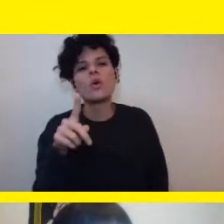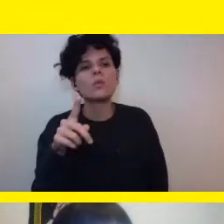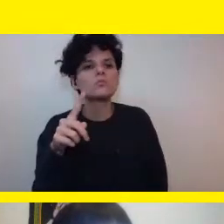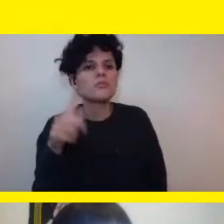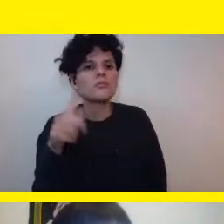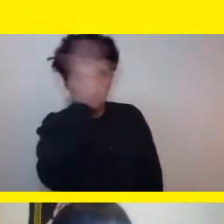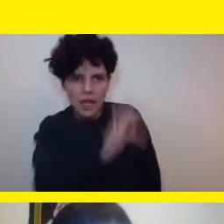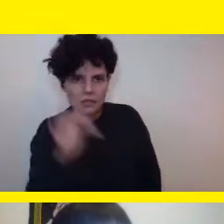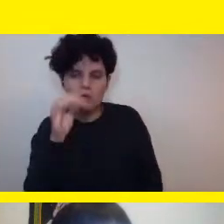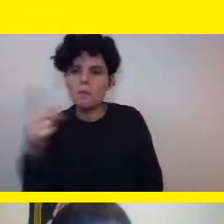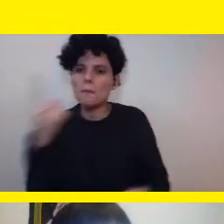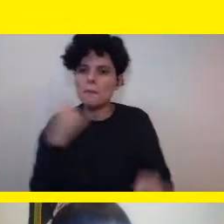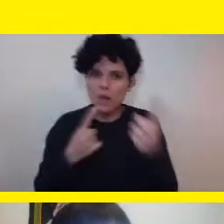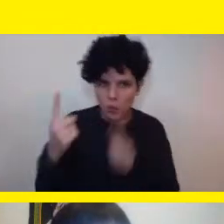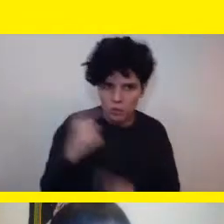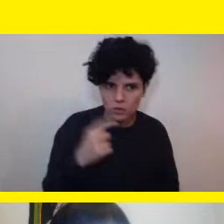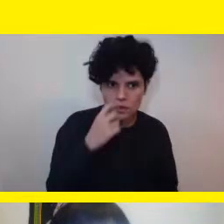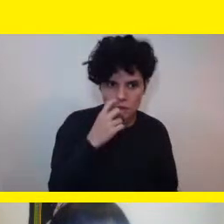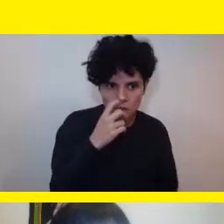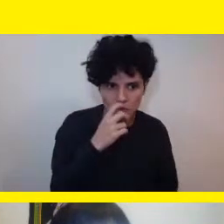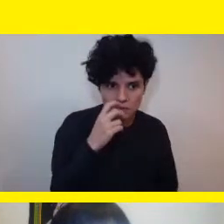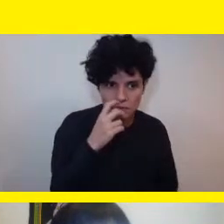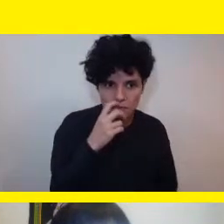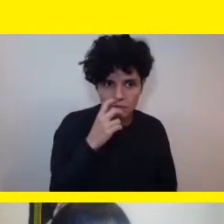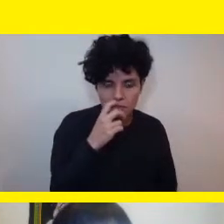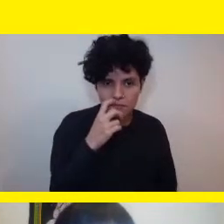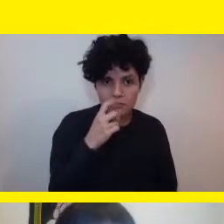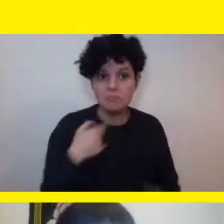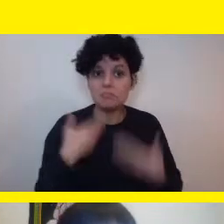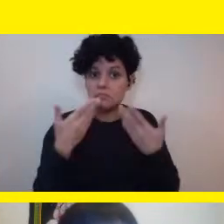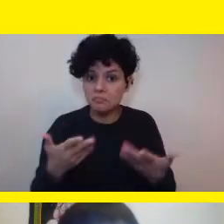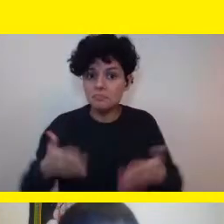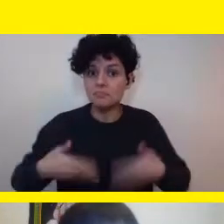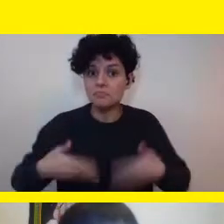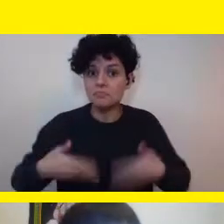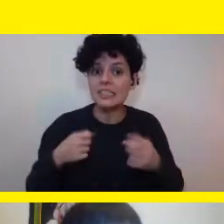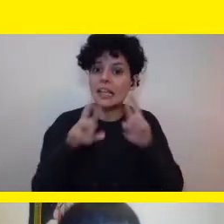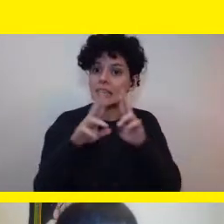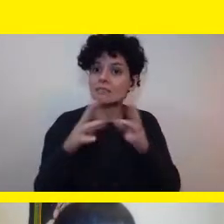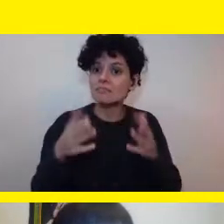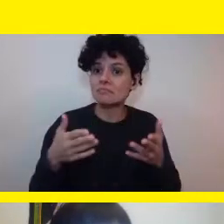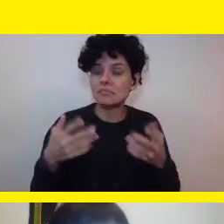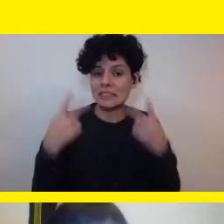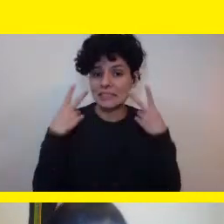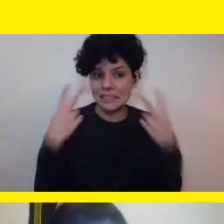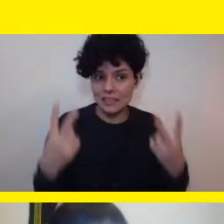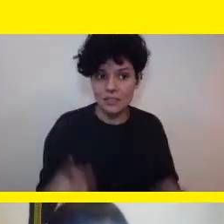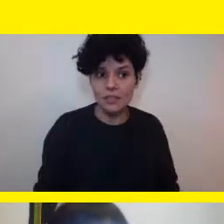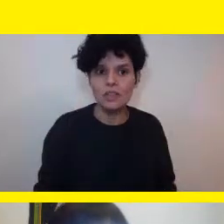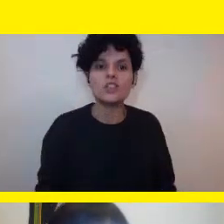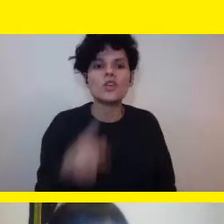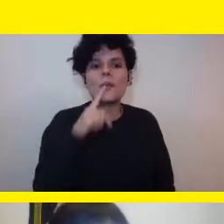Mientras se animan a hacerlas, yo le voy a hacer otra pregunta a este panel.